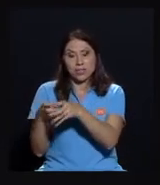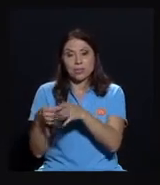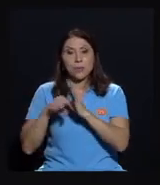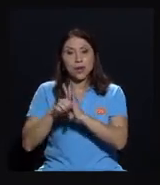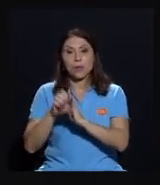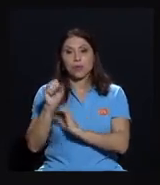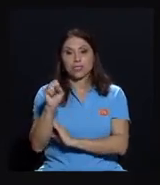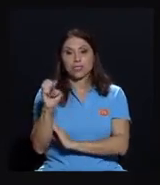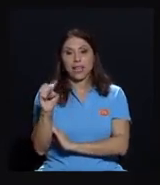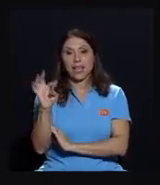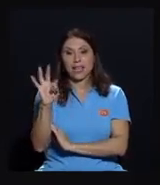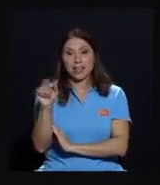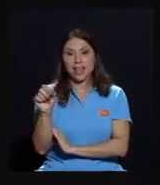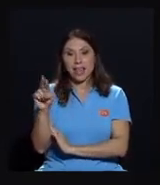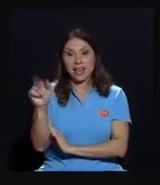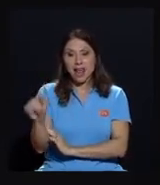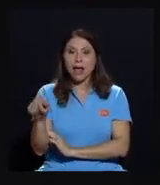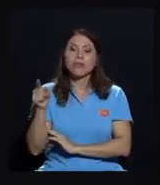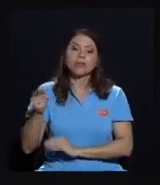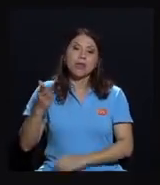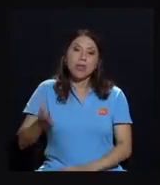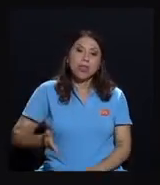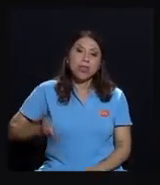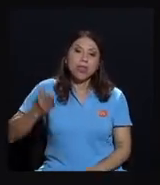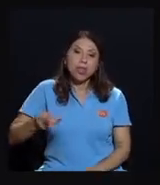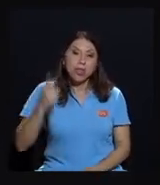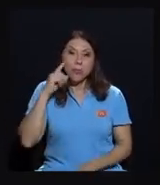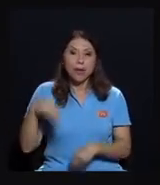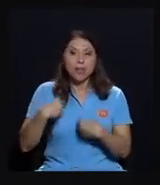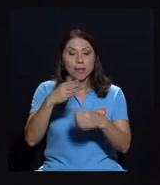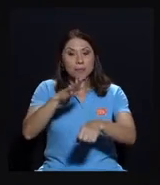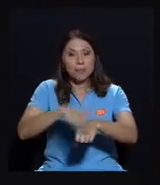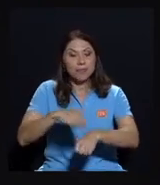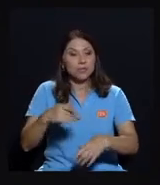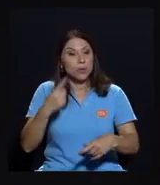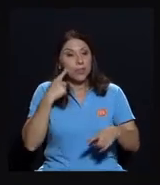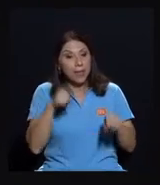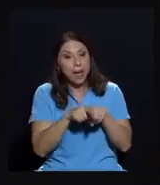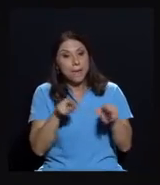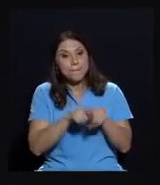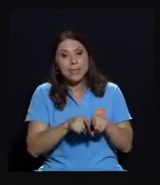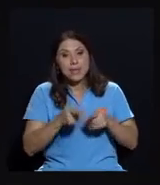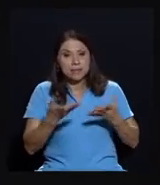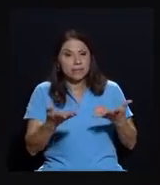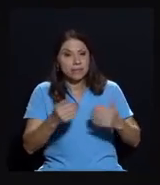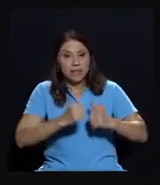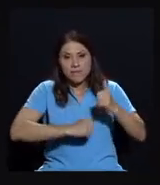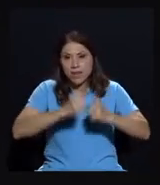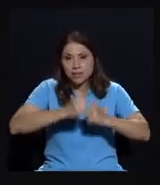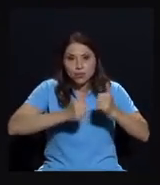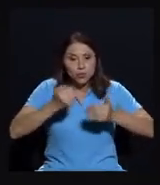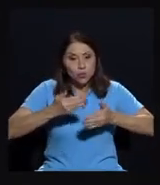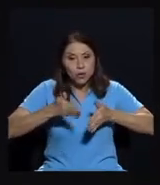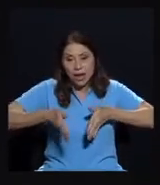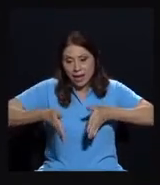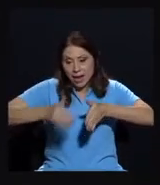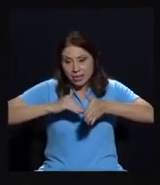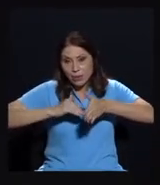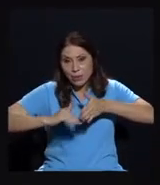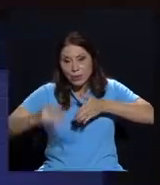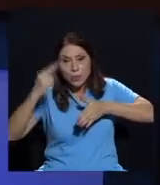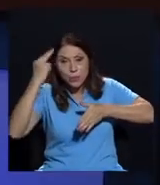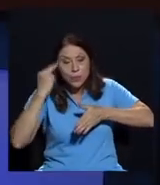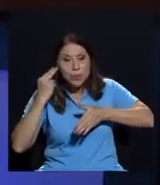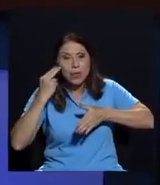desencadenar la obra pública del país en infraestructura pero si ahí tiene usted el mapa por ellos como tenemos por eso